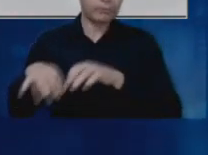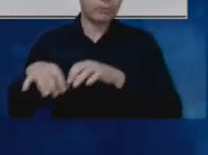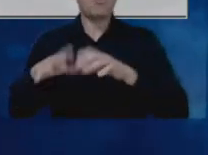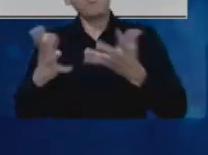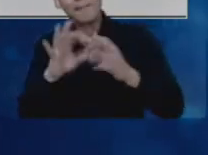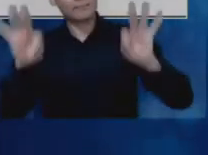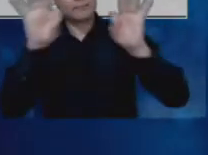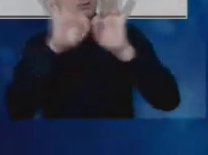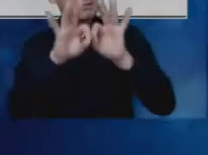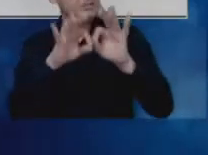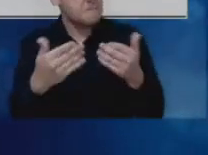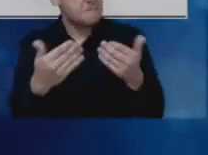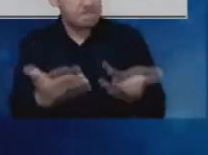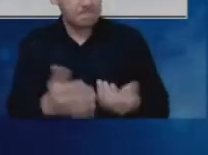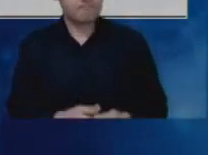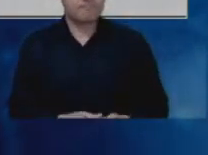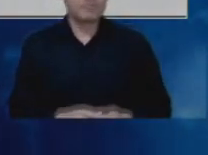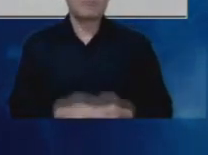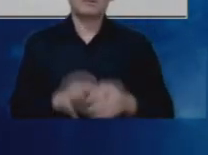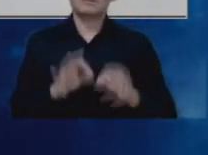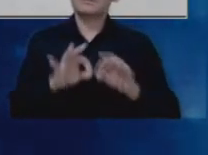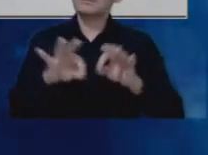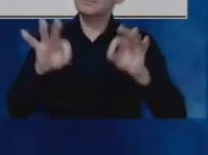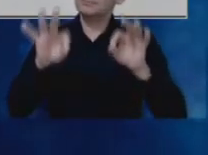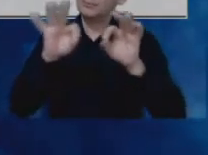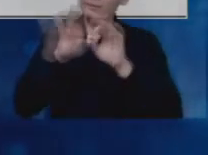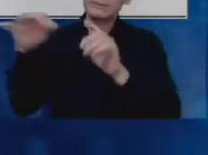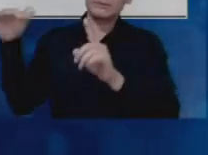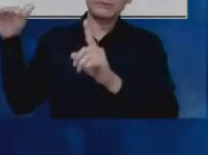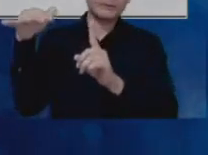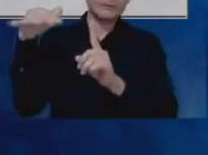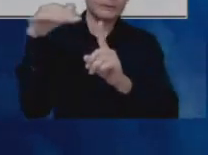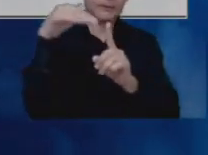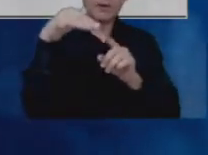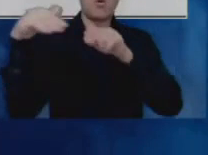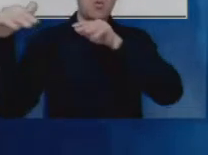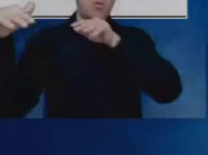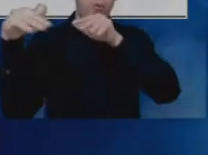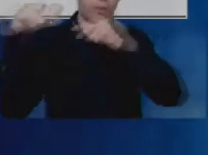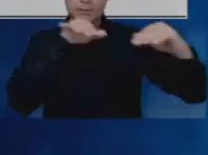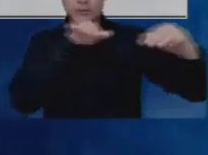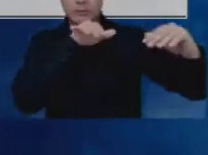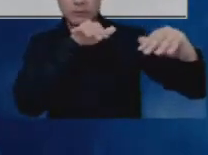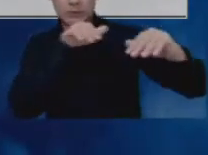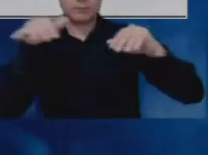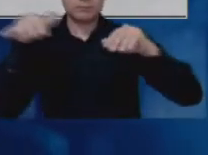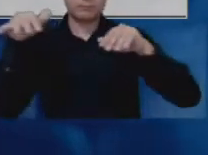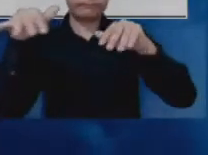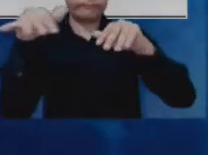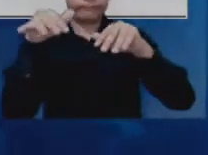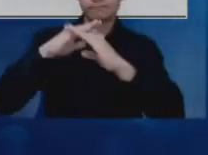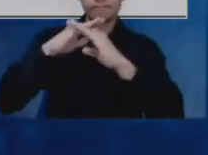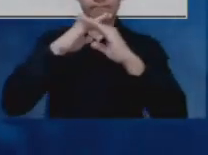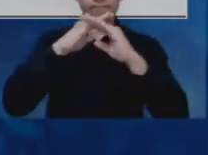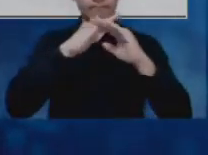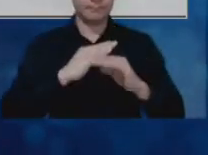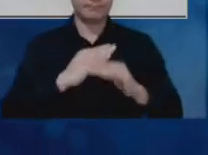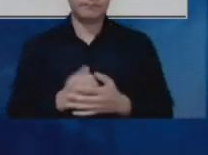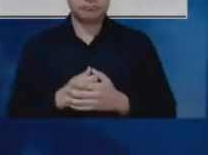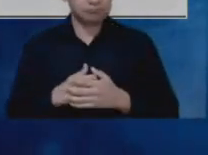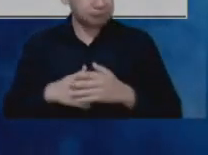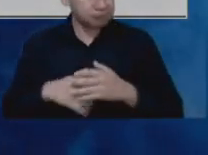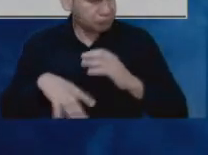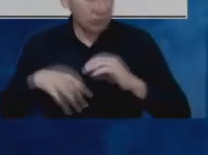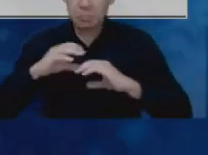de evitar las interferencias, están usando frecuencias en ocasiones libres, en otras